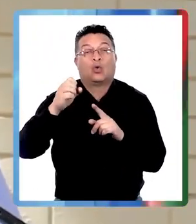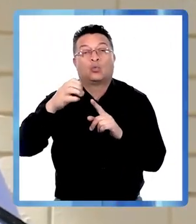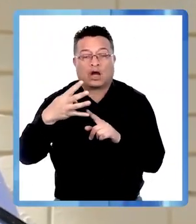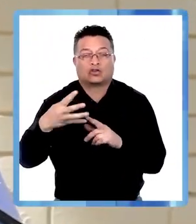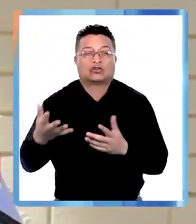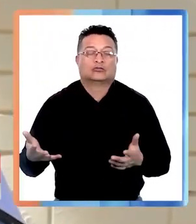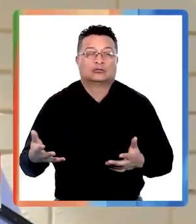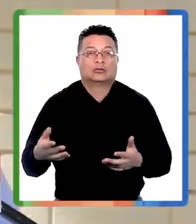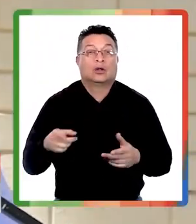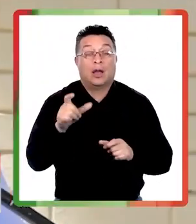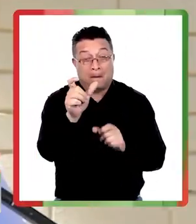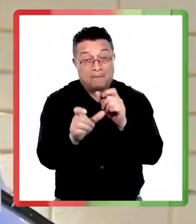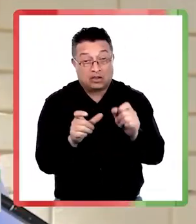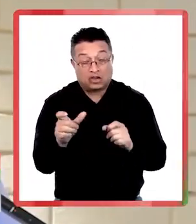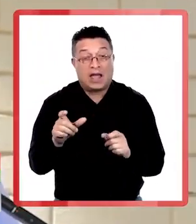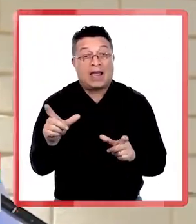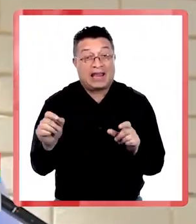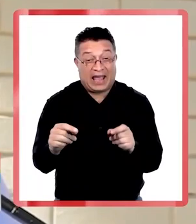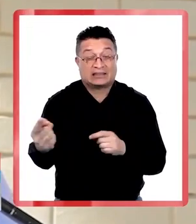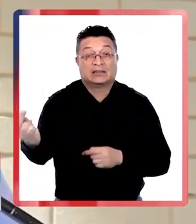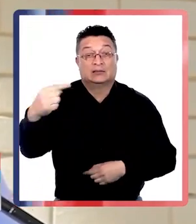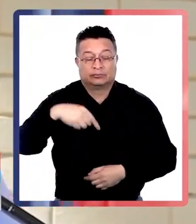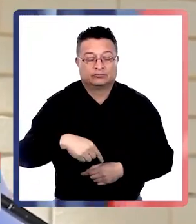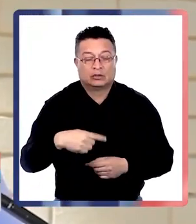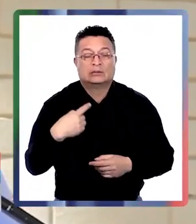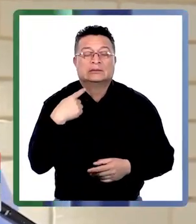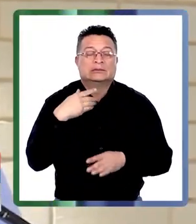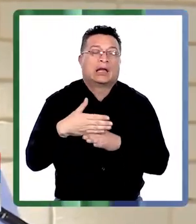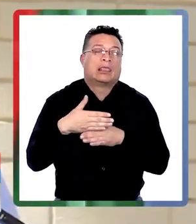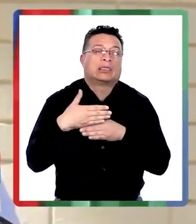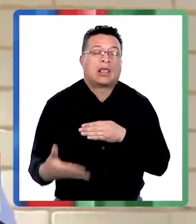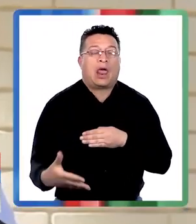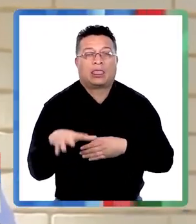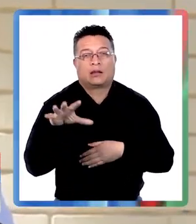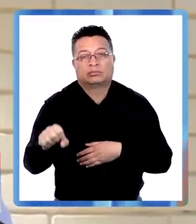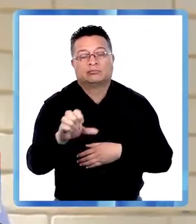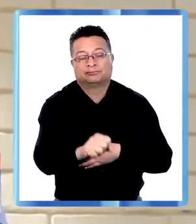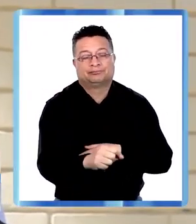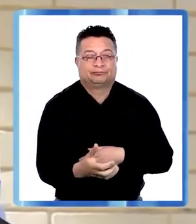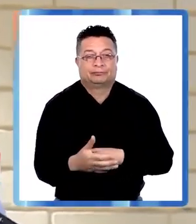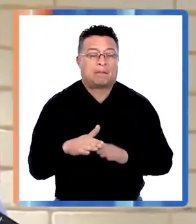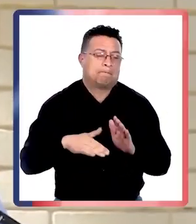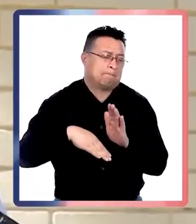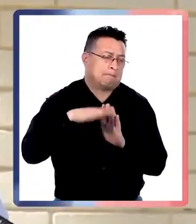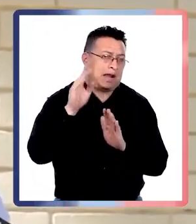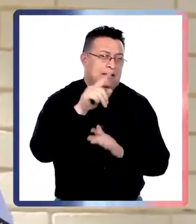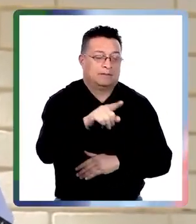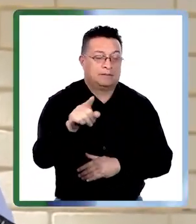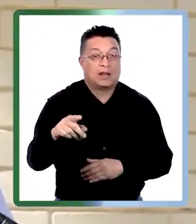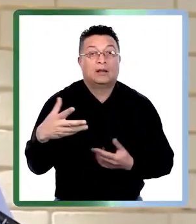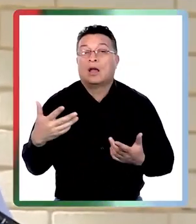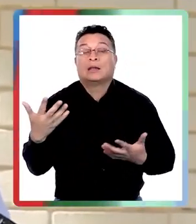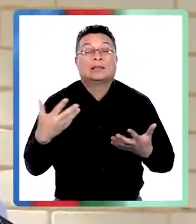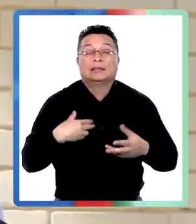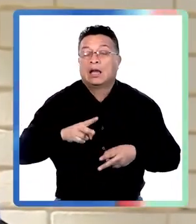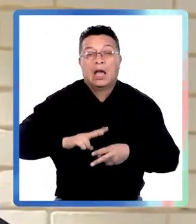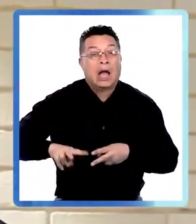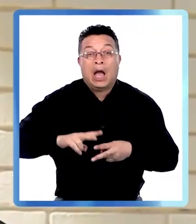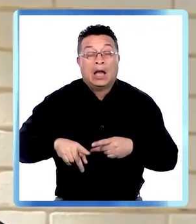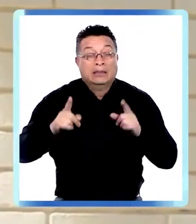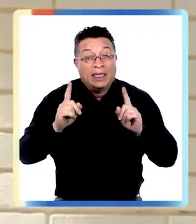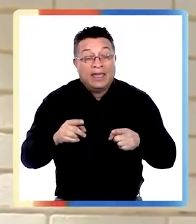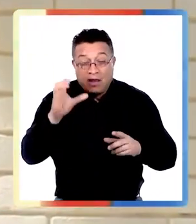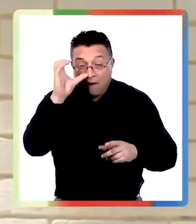Nuestros pacientes con cáncer llegan en etapas avanzadas, la gran mayoría. Y la política que se tiene que buscar,